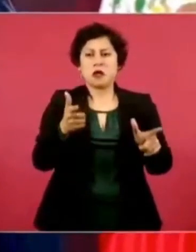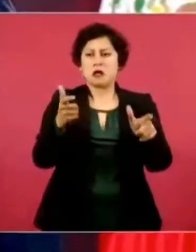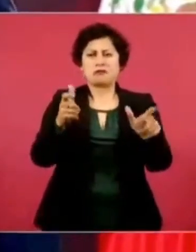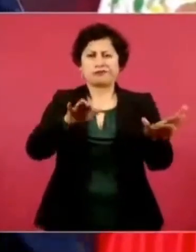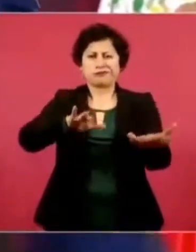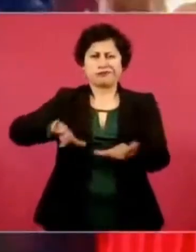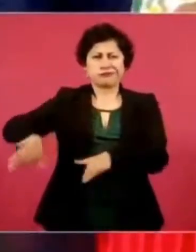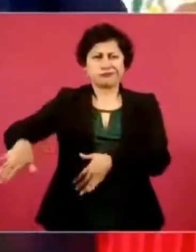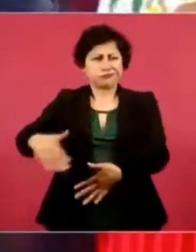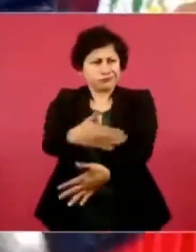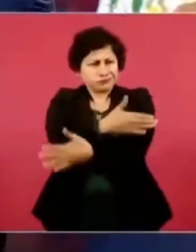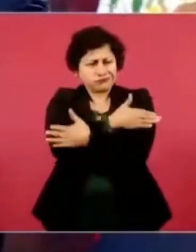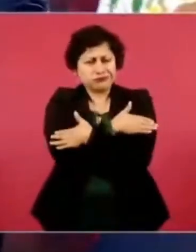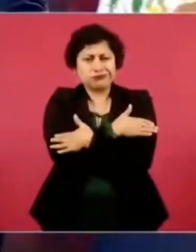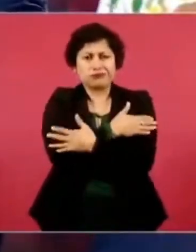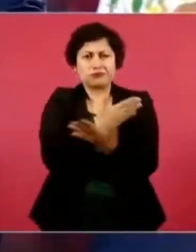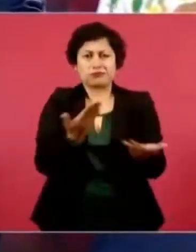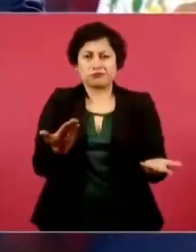y termino